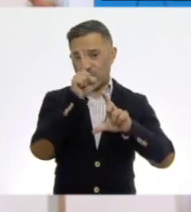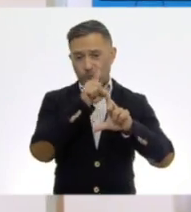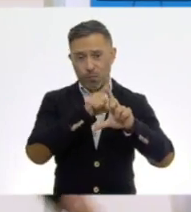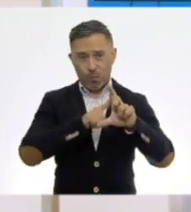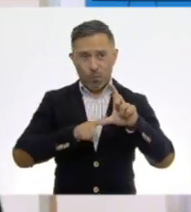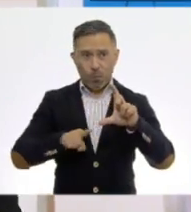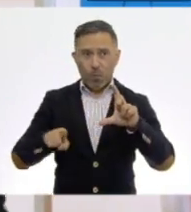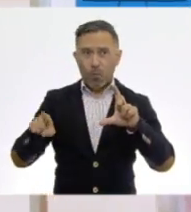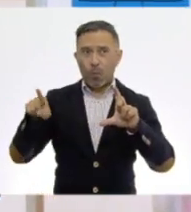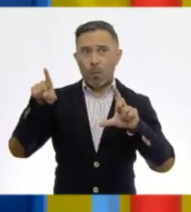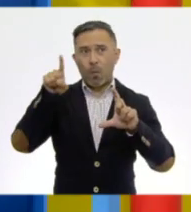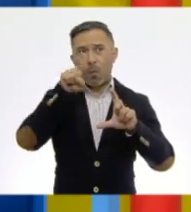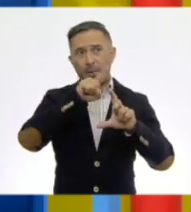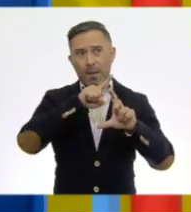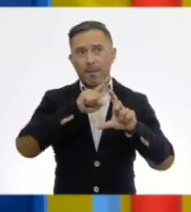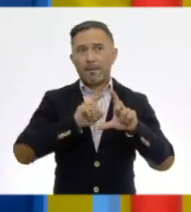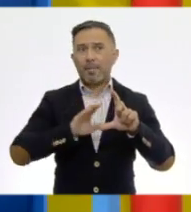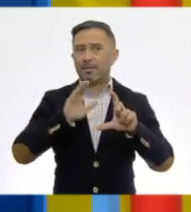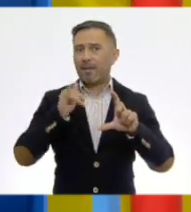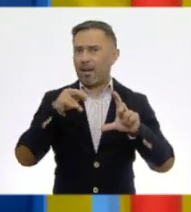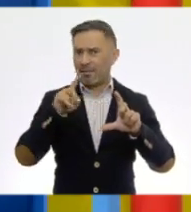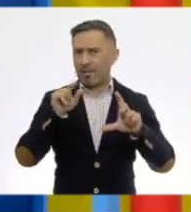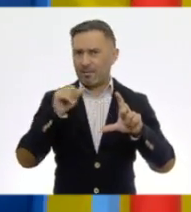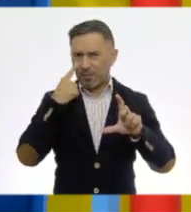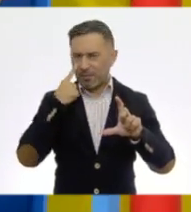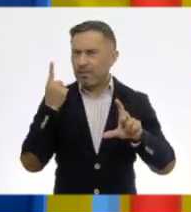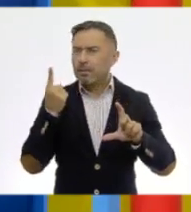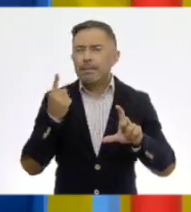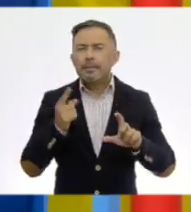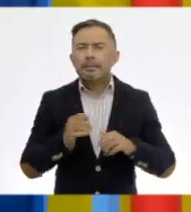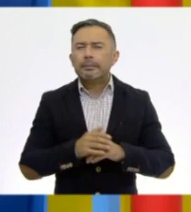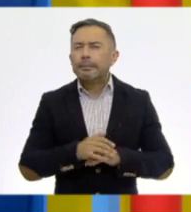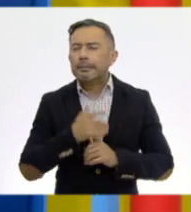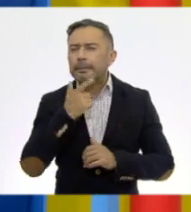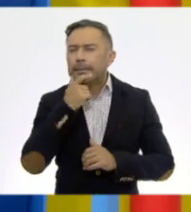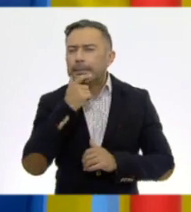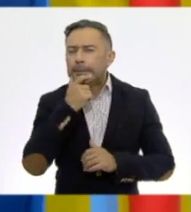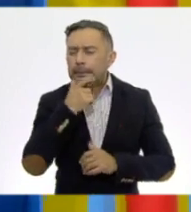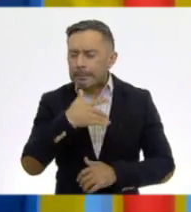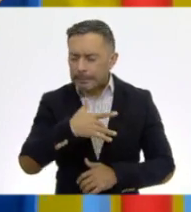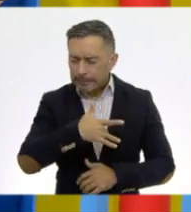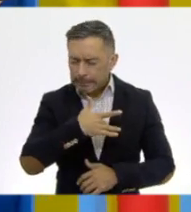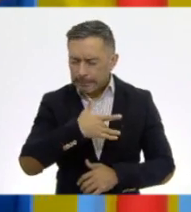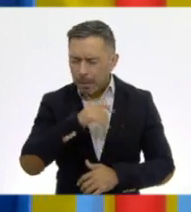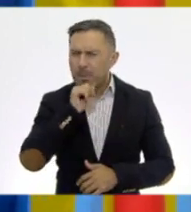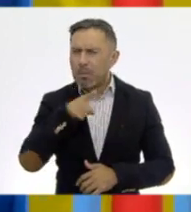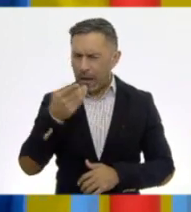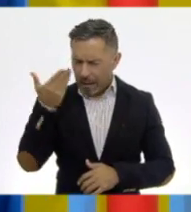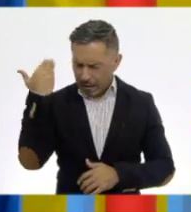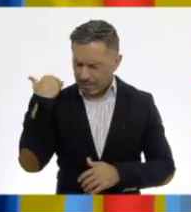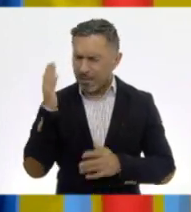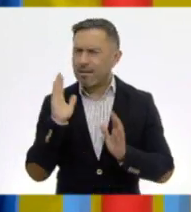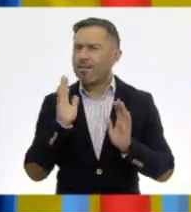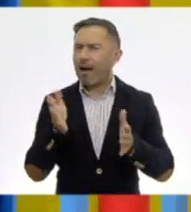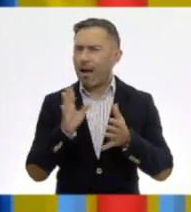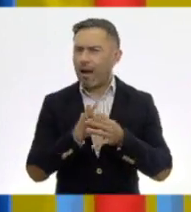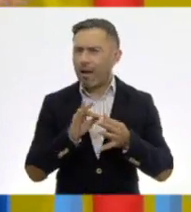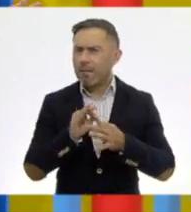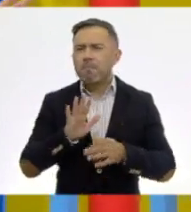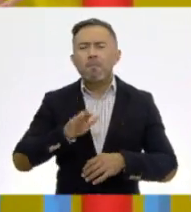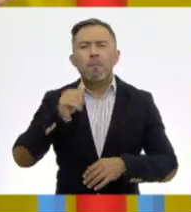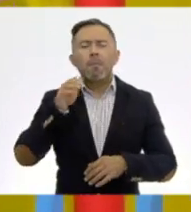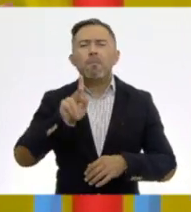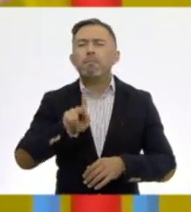llanta. Ajá. Estamos recapitulando. Recuerden que eso ya lo habíamos visto. Parezco una